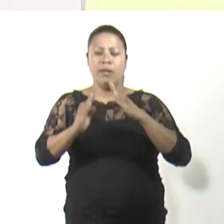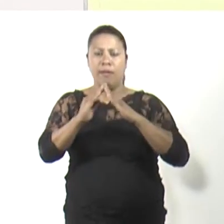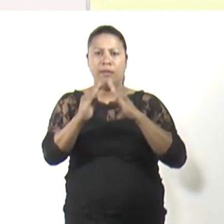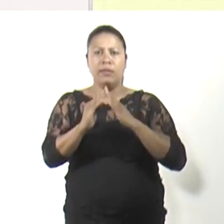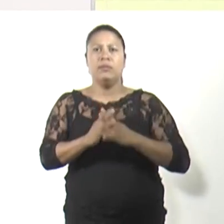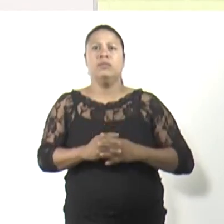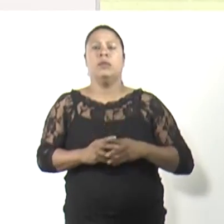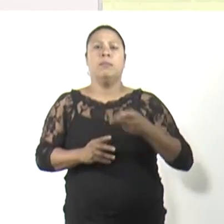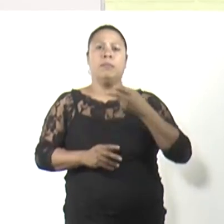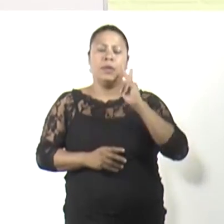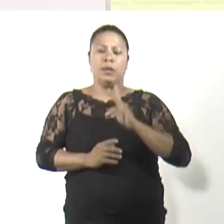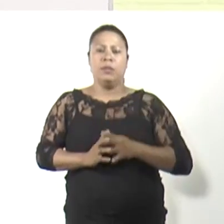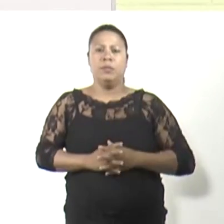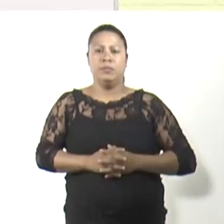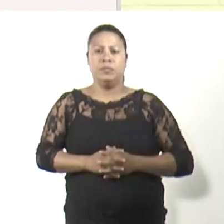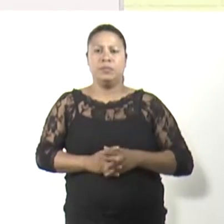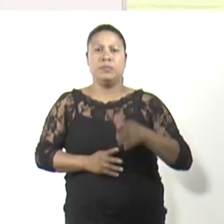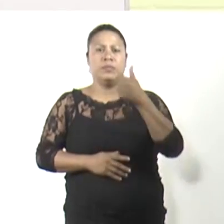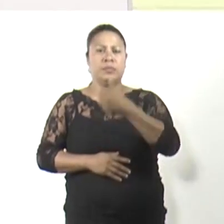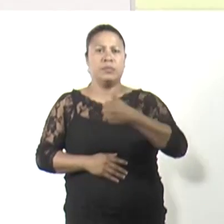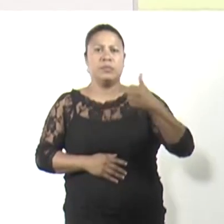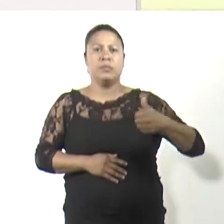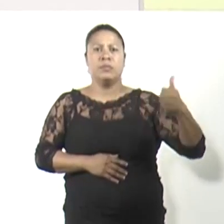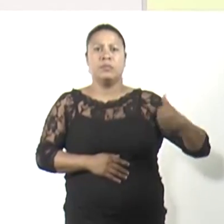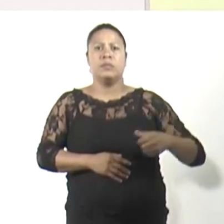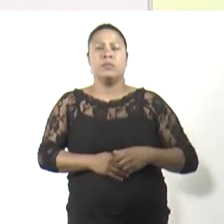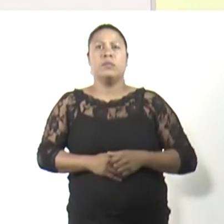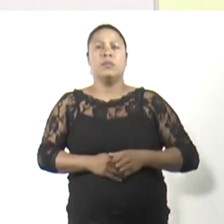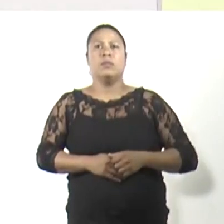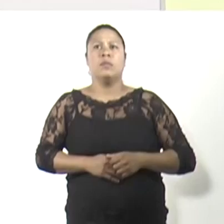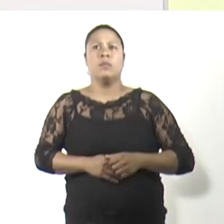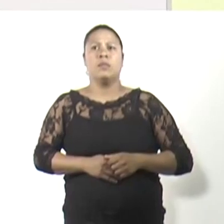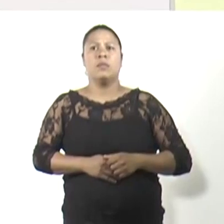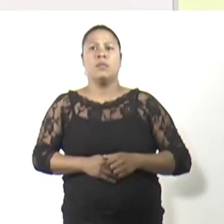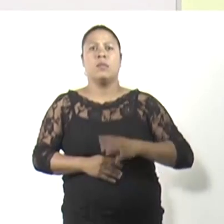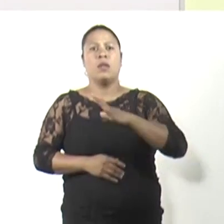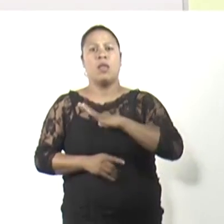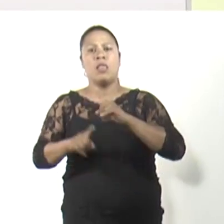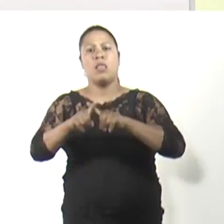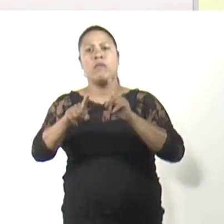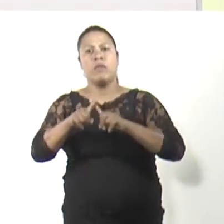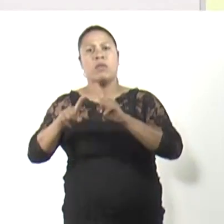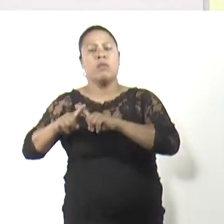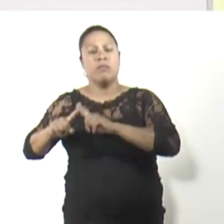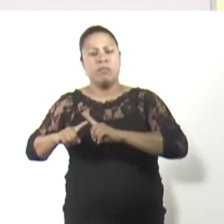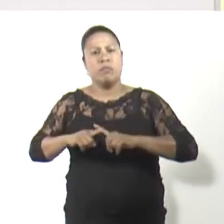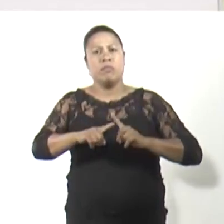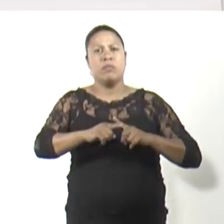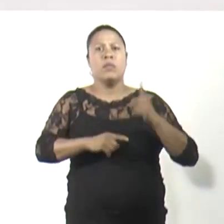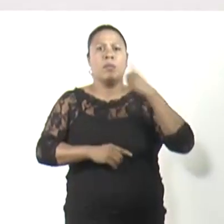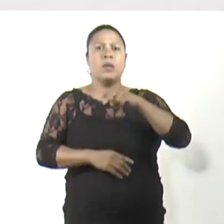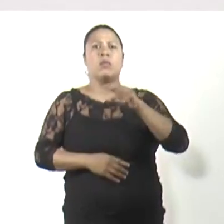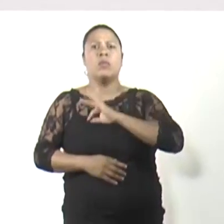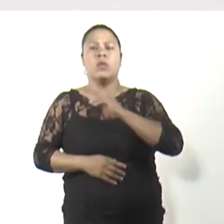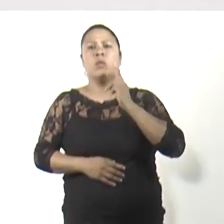también cada uno de ustedes juega ciertos roles para que funcione.